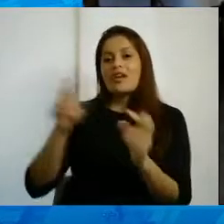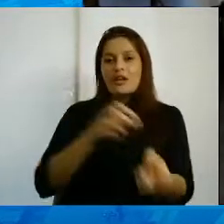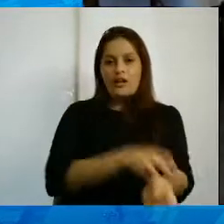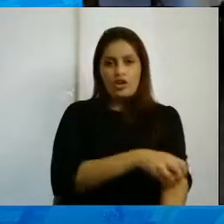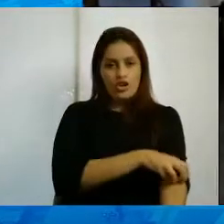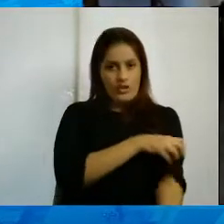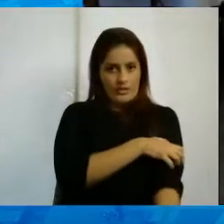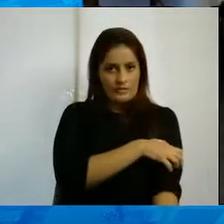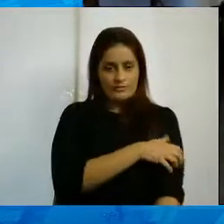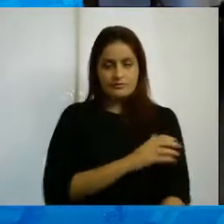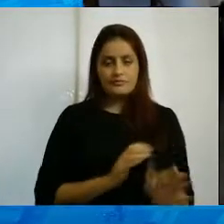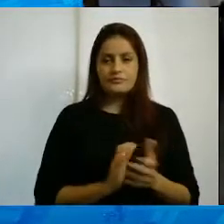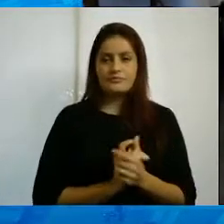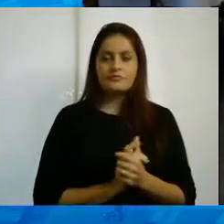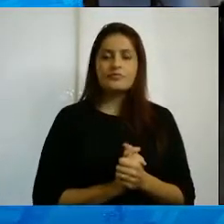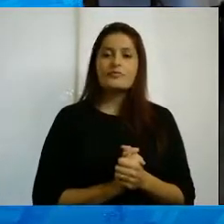que